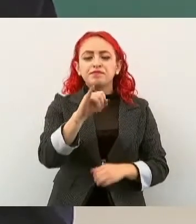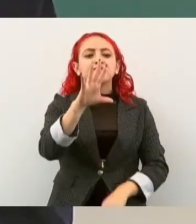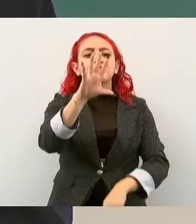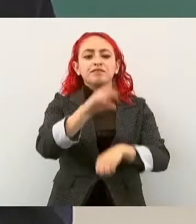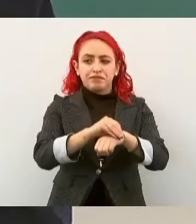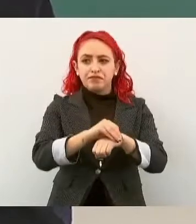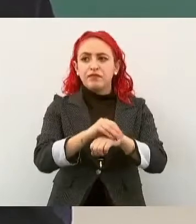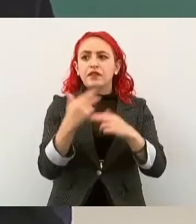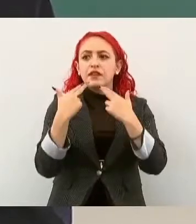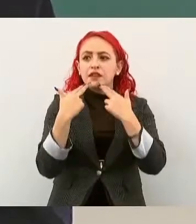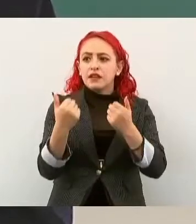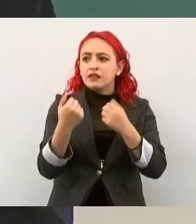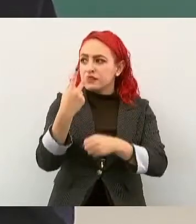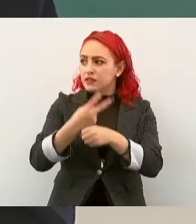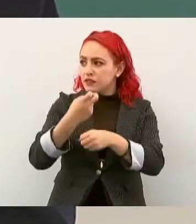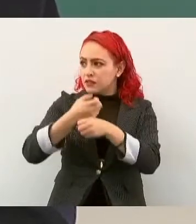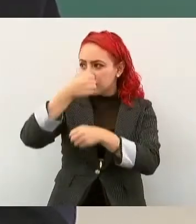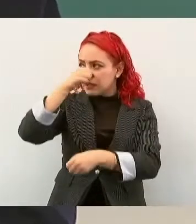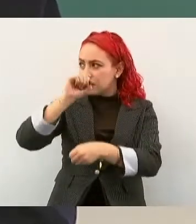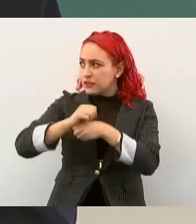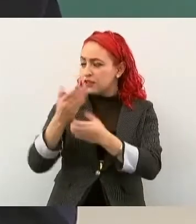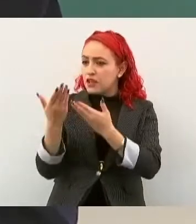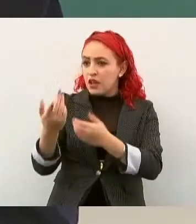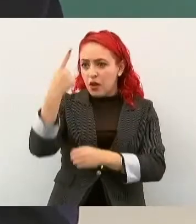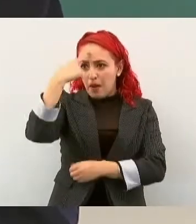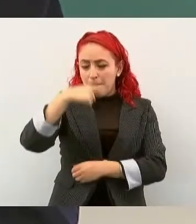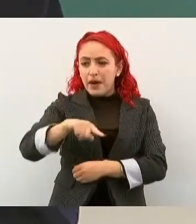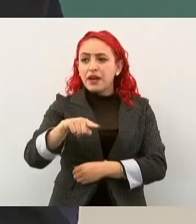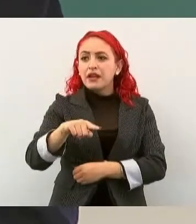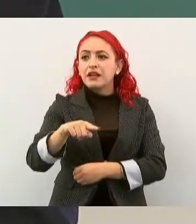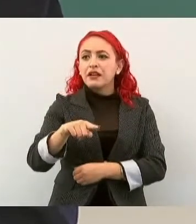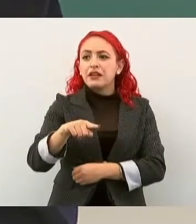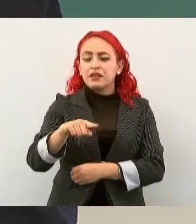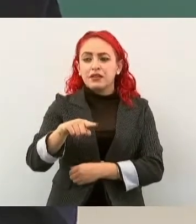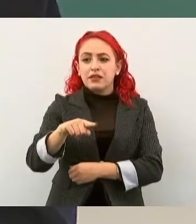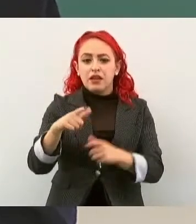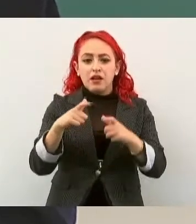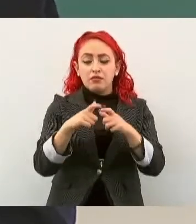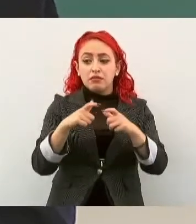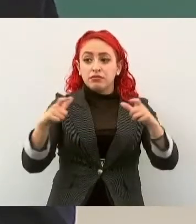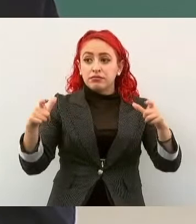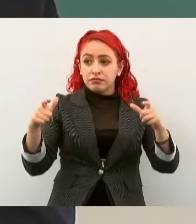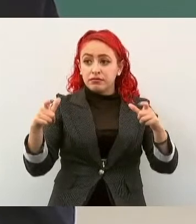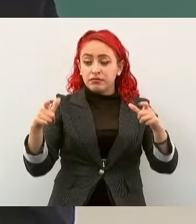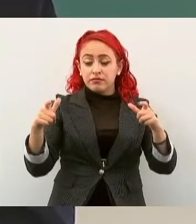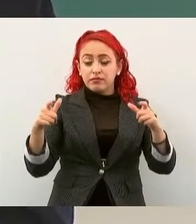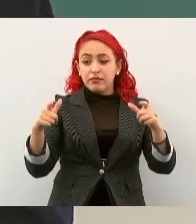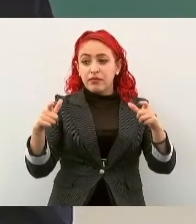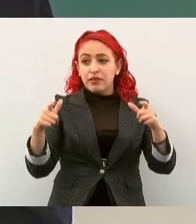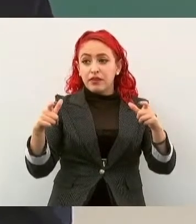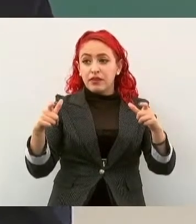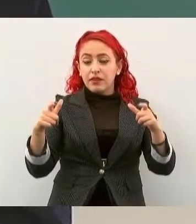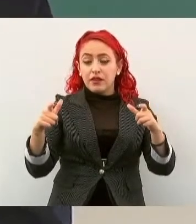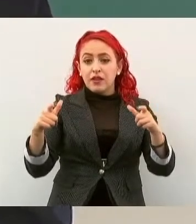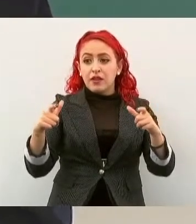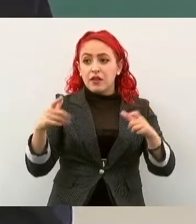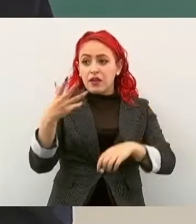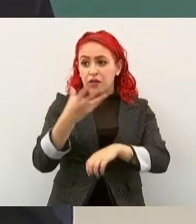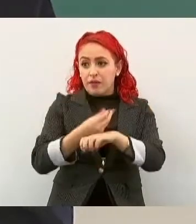de Hacienda, aquí está el subsecretario, para que se amplíe la